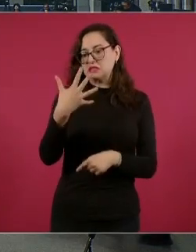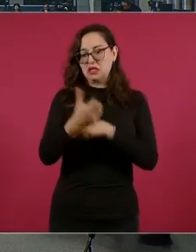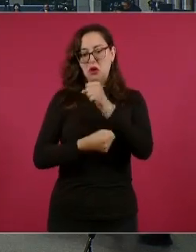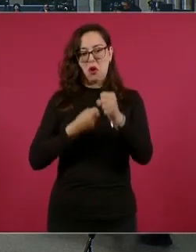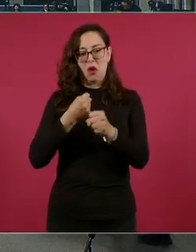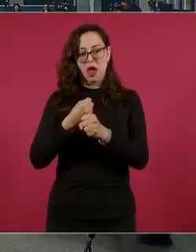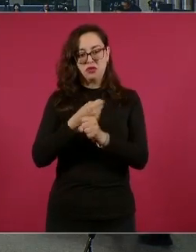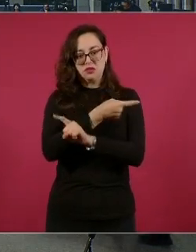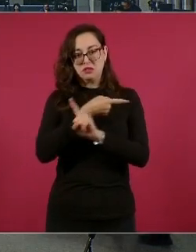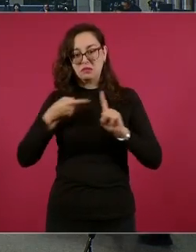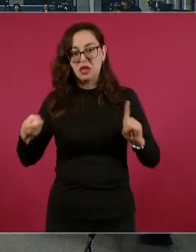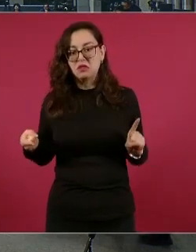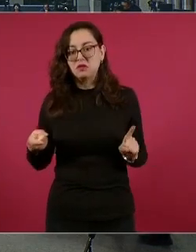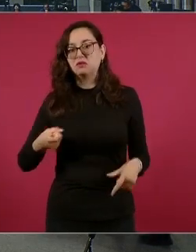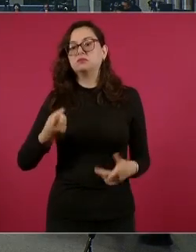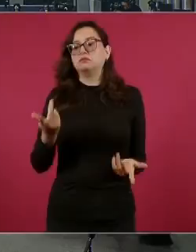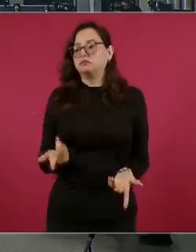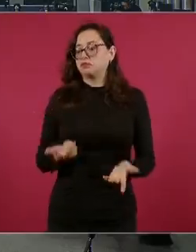100%,